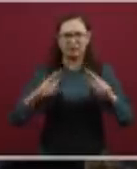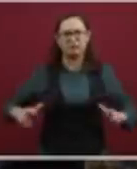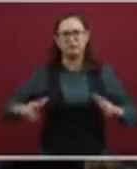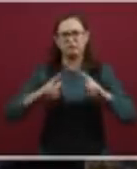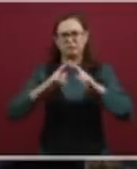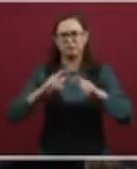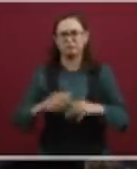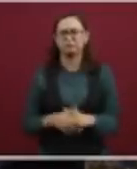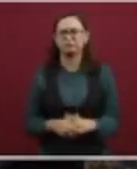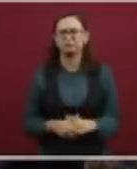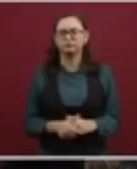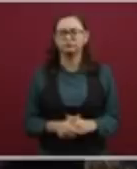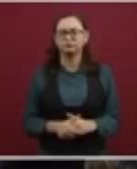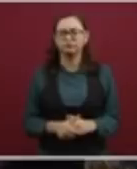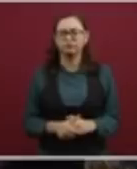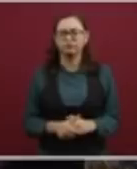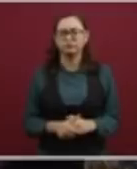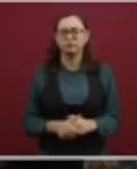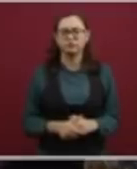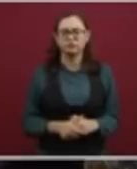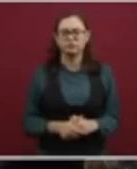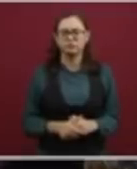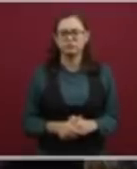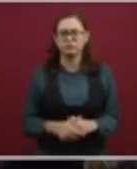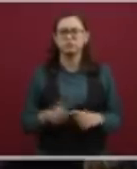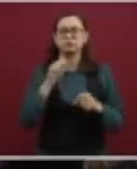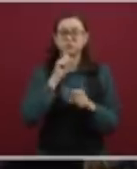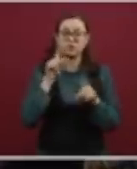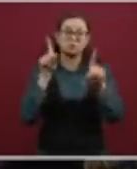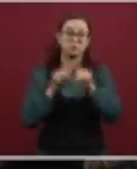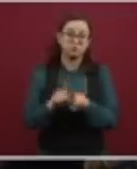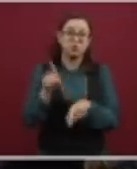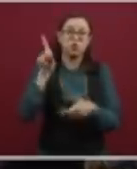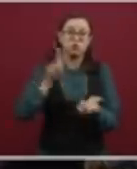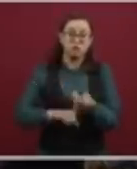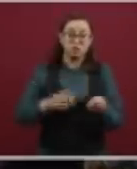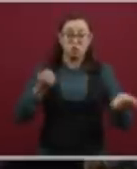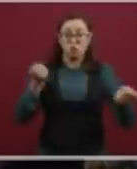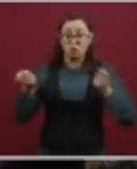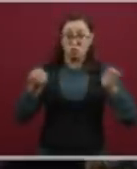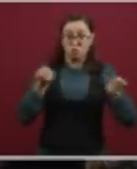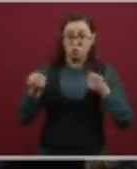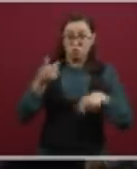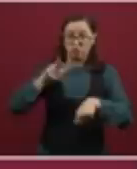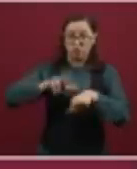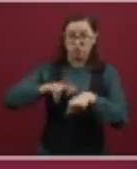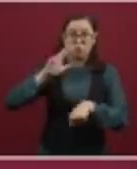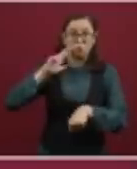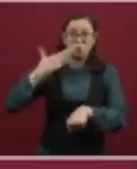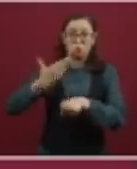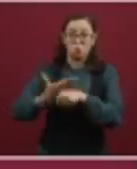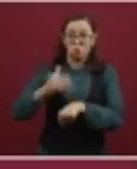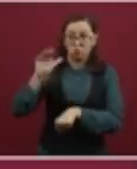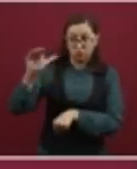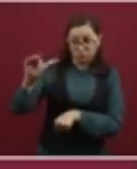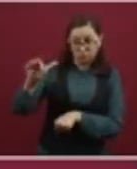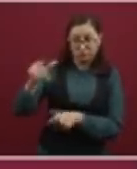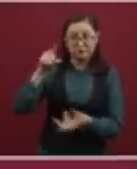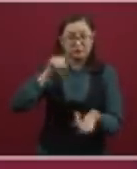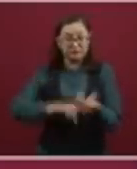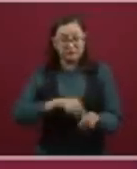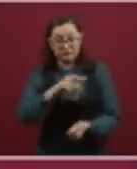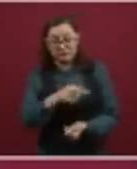le solicité dar vista al órgano interno de control en caso de que algún servidor público